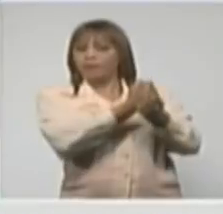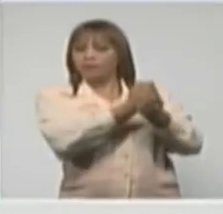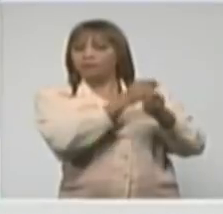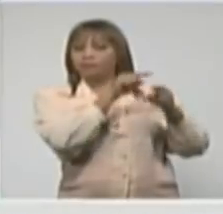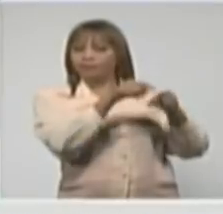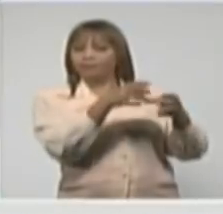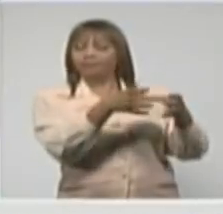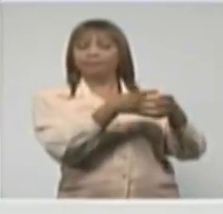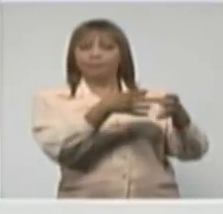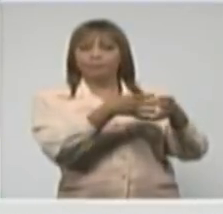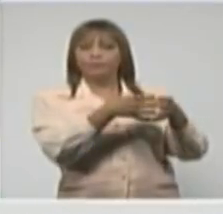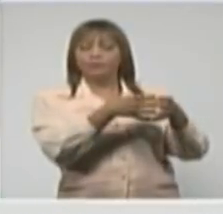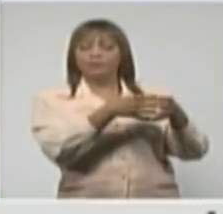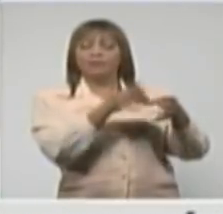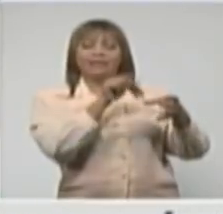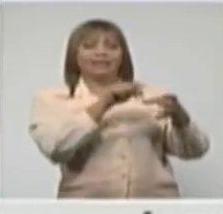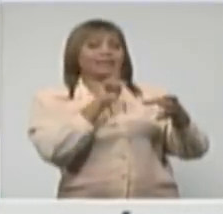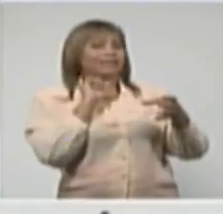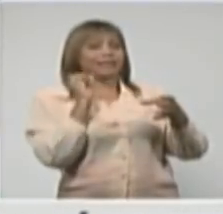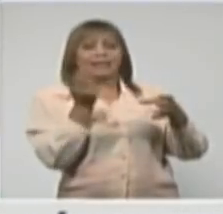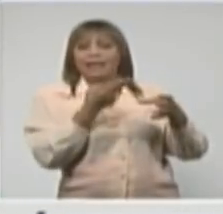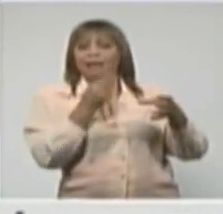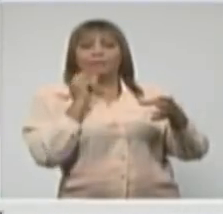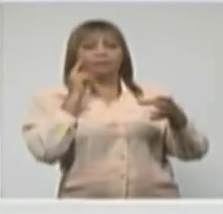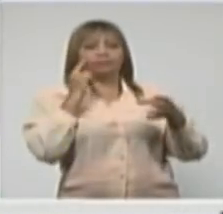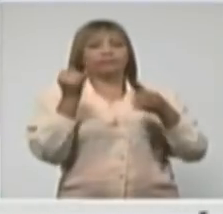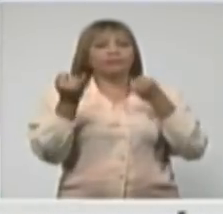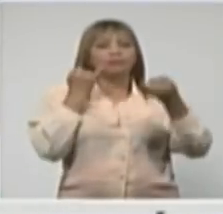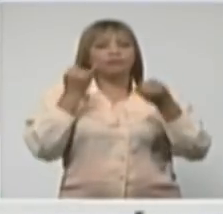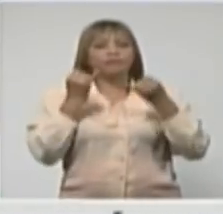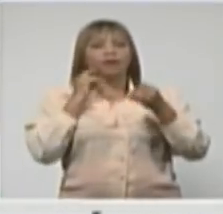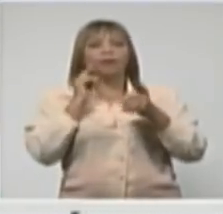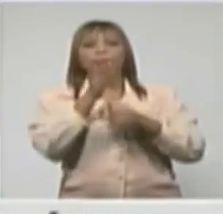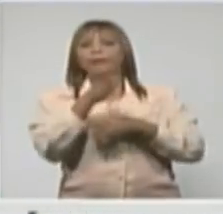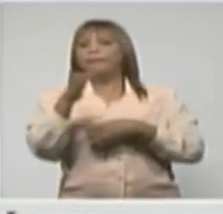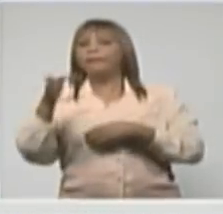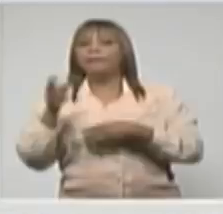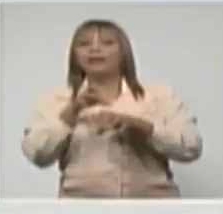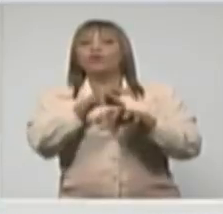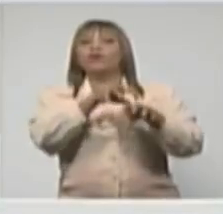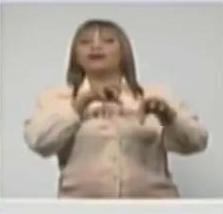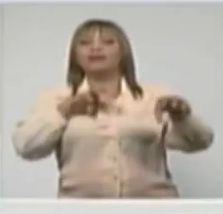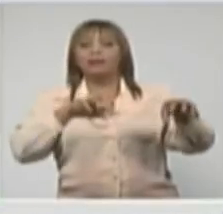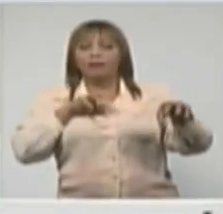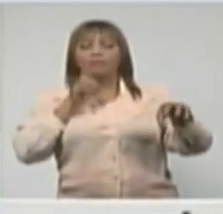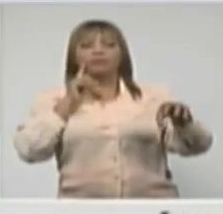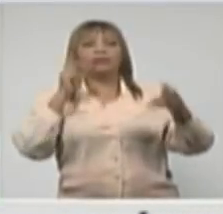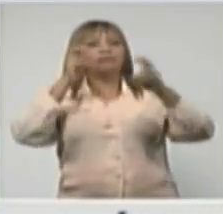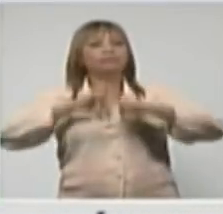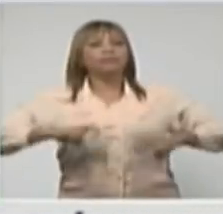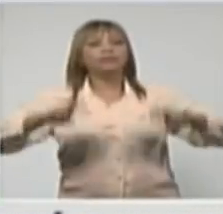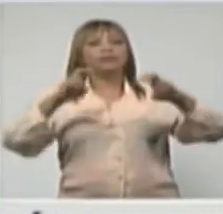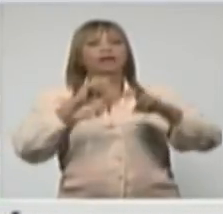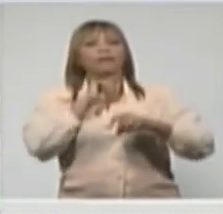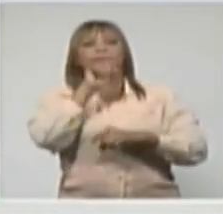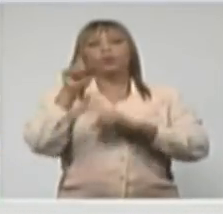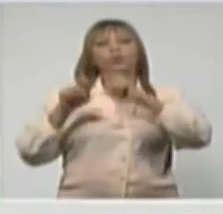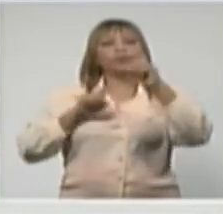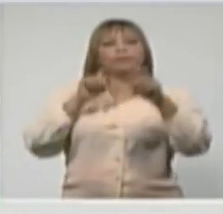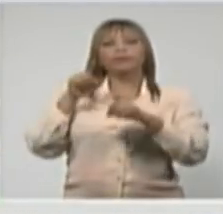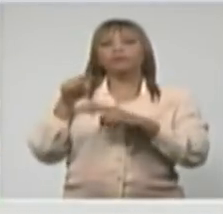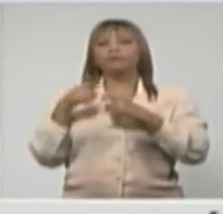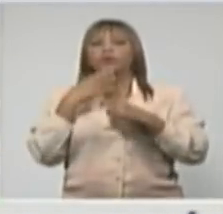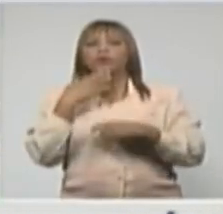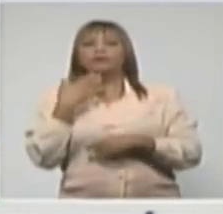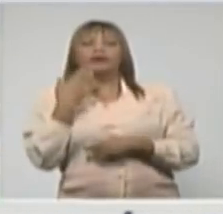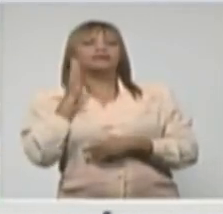que inmediatamente que lo identificamos, lo aislamos y lo estudiamos hasta ver si fue infectado